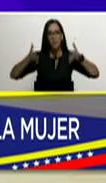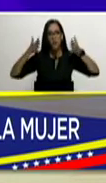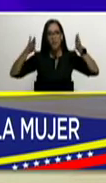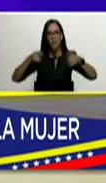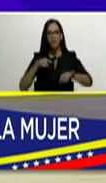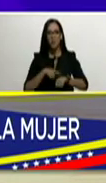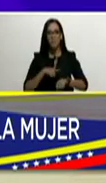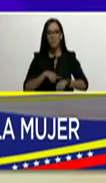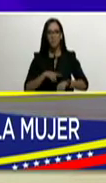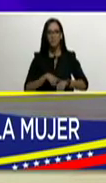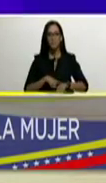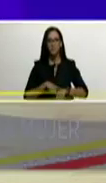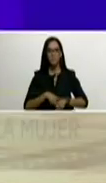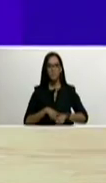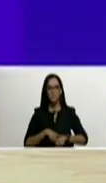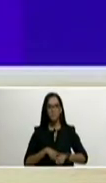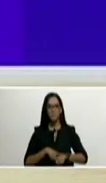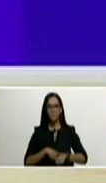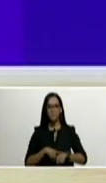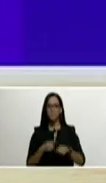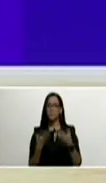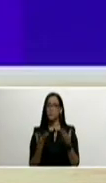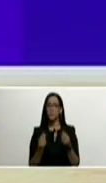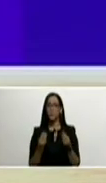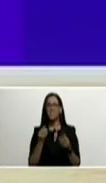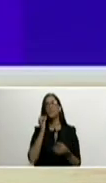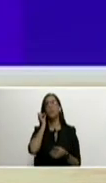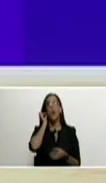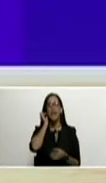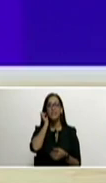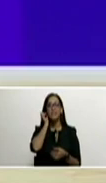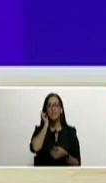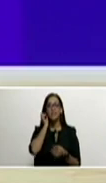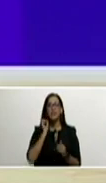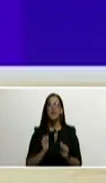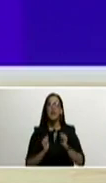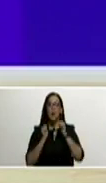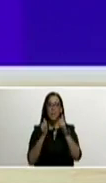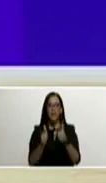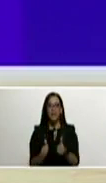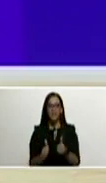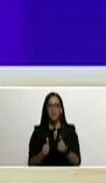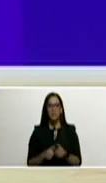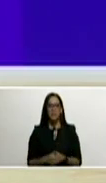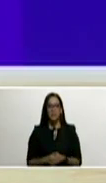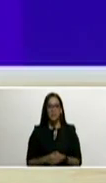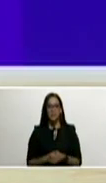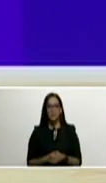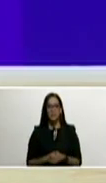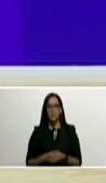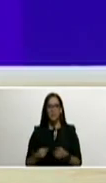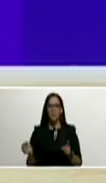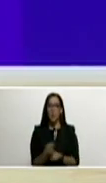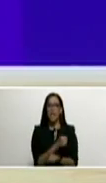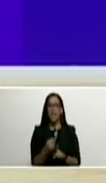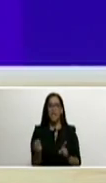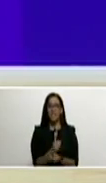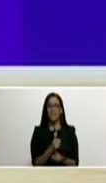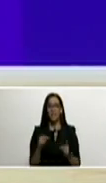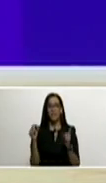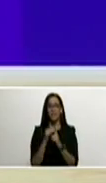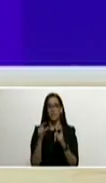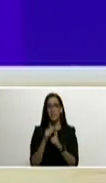tiempo. Muchas mujeres que comienzan a ser vulneradas de